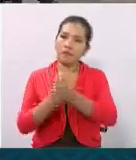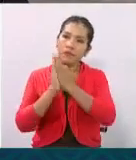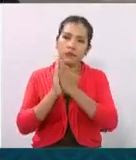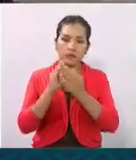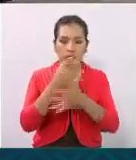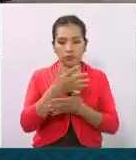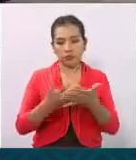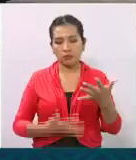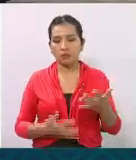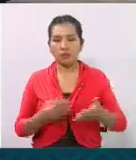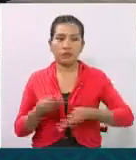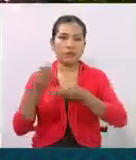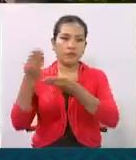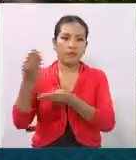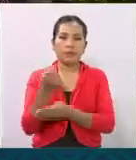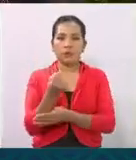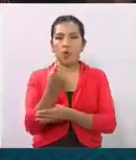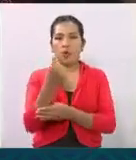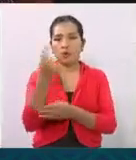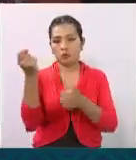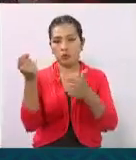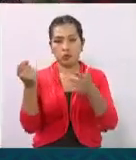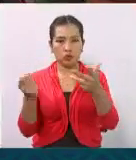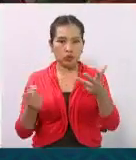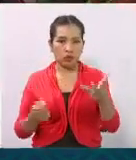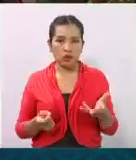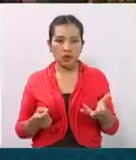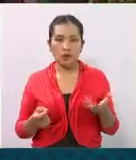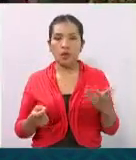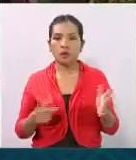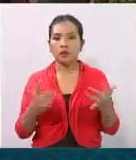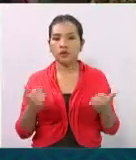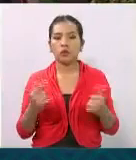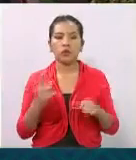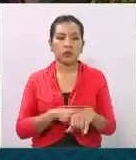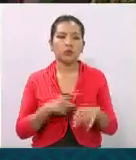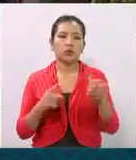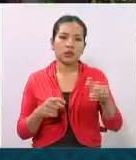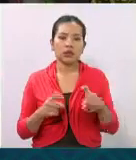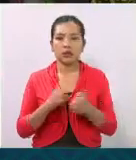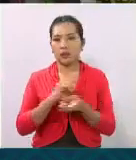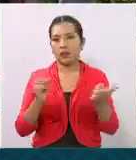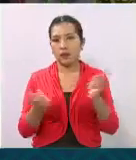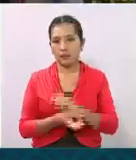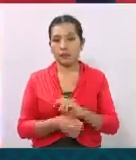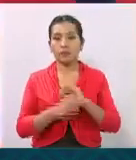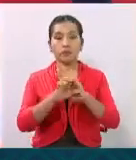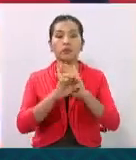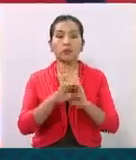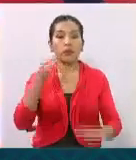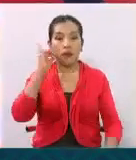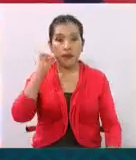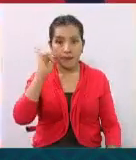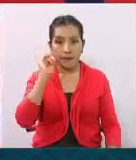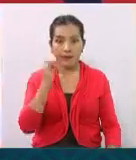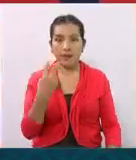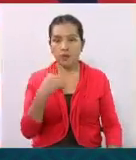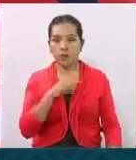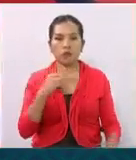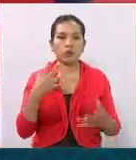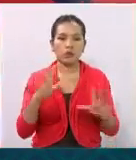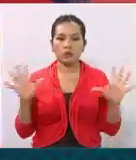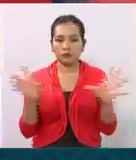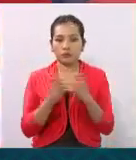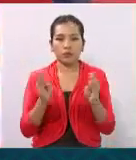petición de los 11 puntos. Era el momento de cambiar, por eso es que el día de ayer, por ejemplo, hemos tenido ya la reunión con